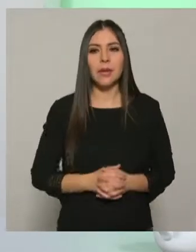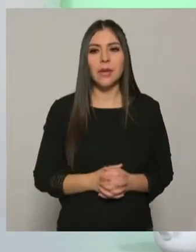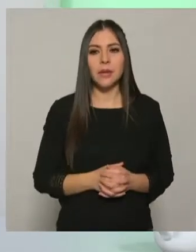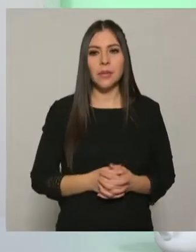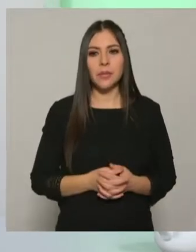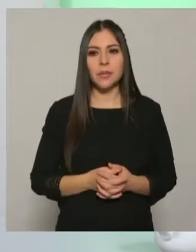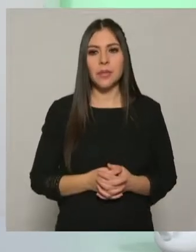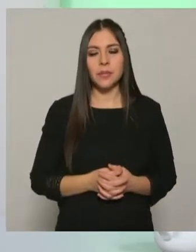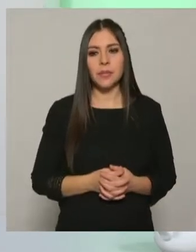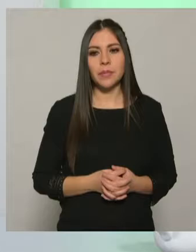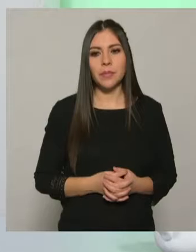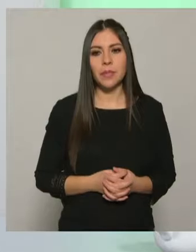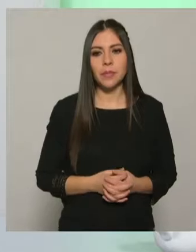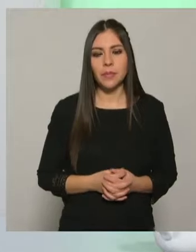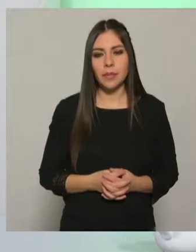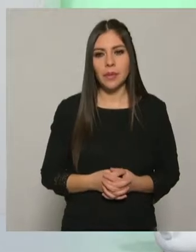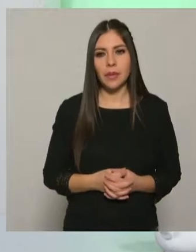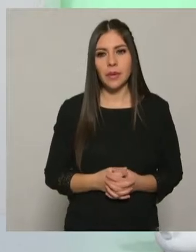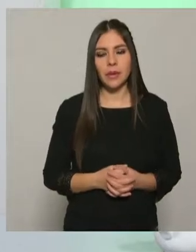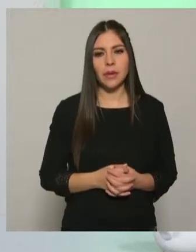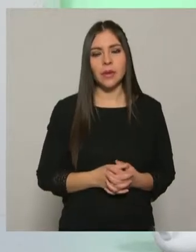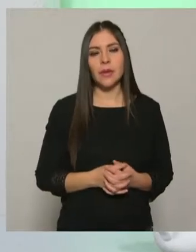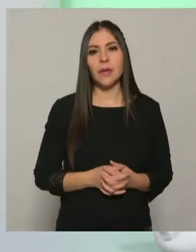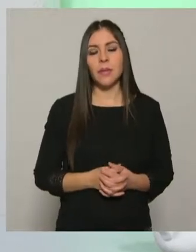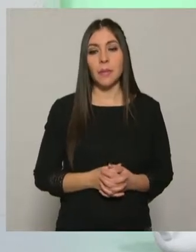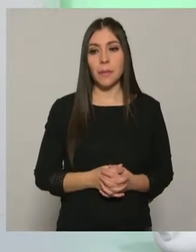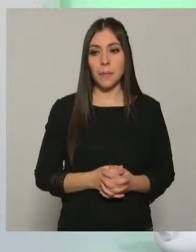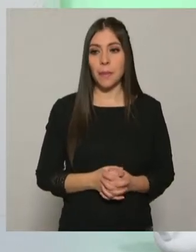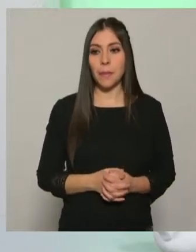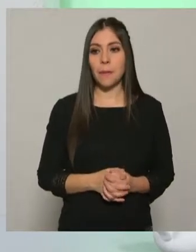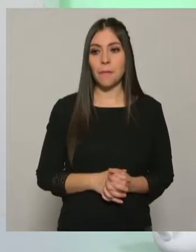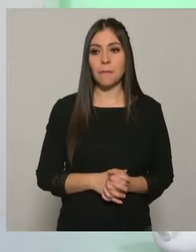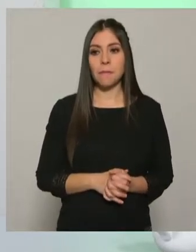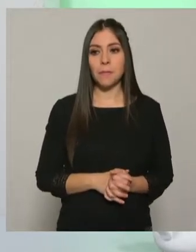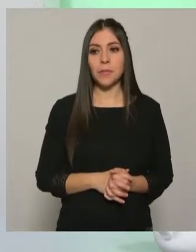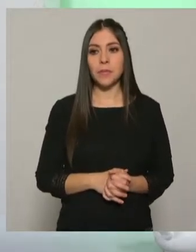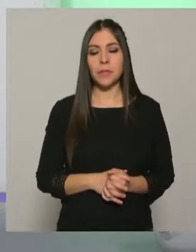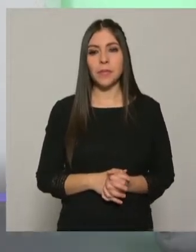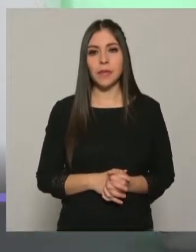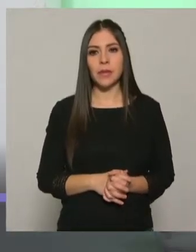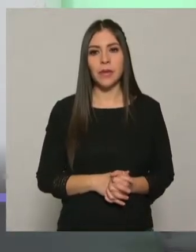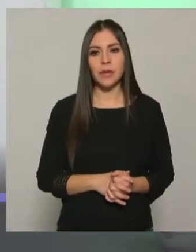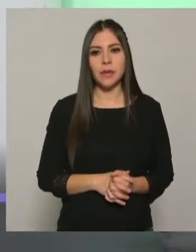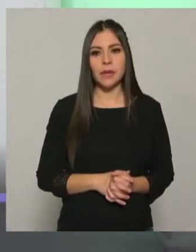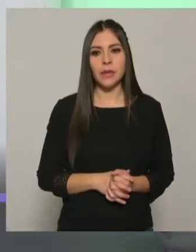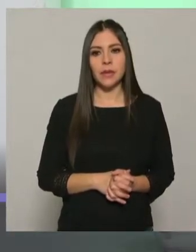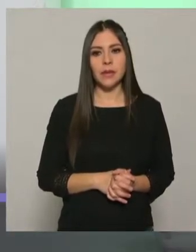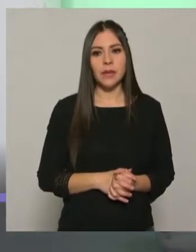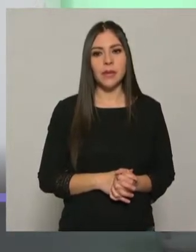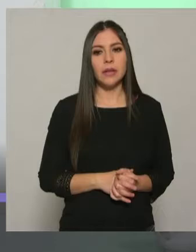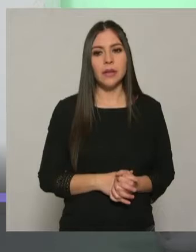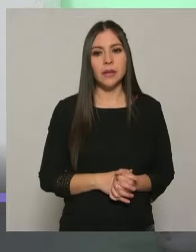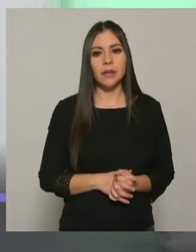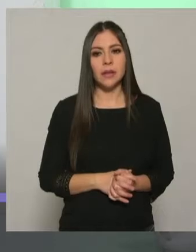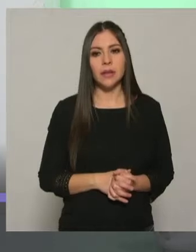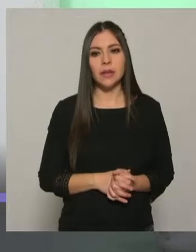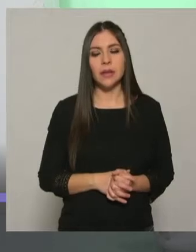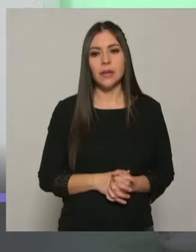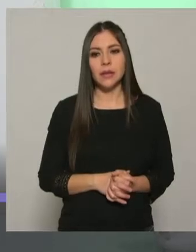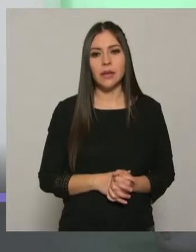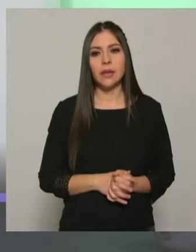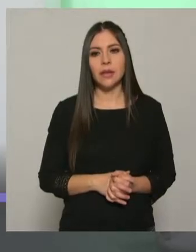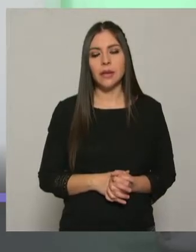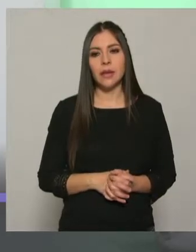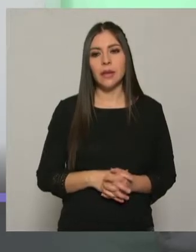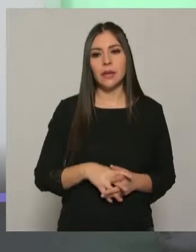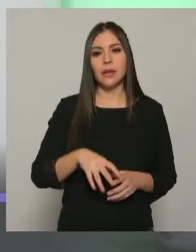mira, ayer se dio el reporte de el avance en la cobertura de Mi